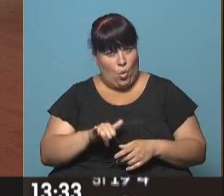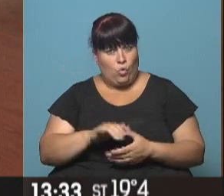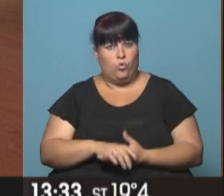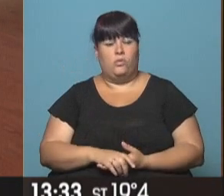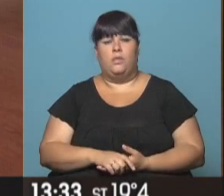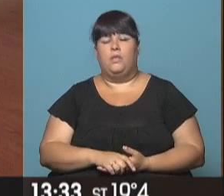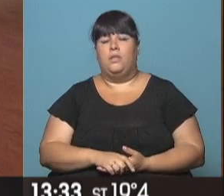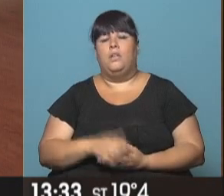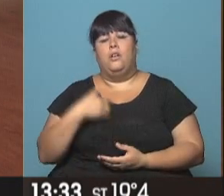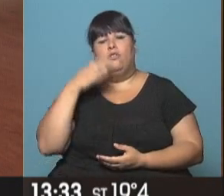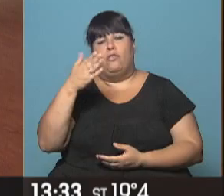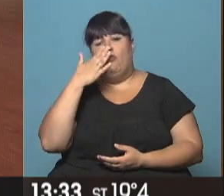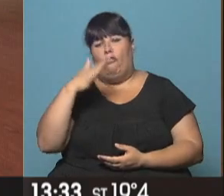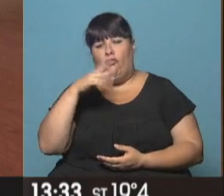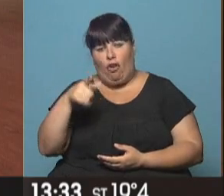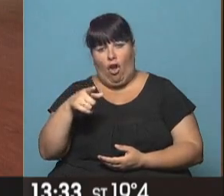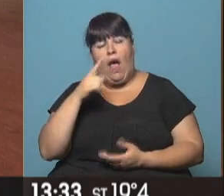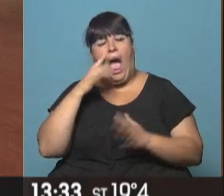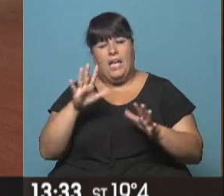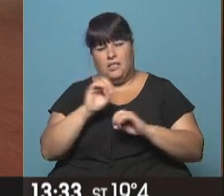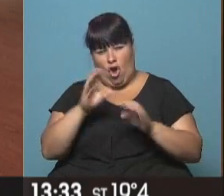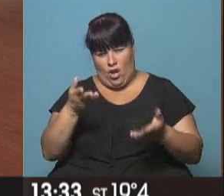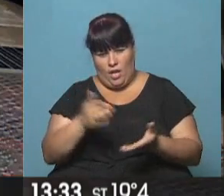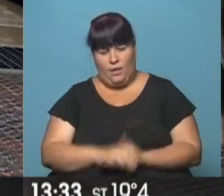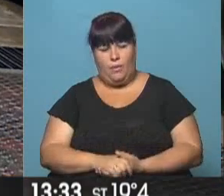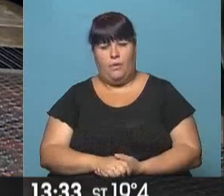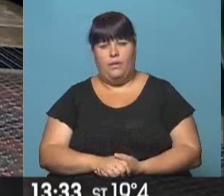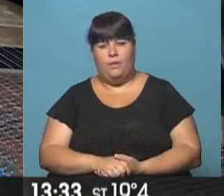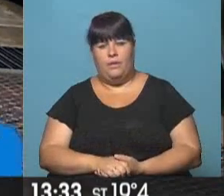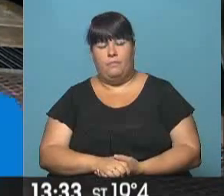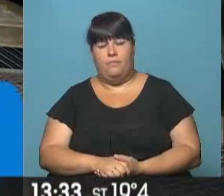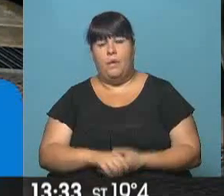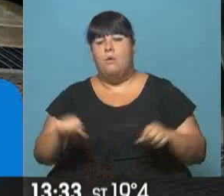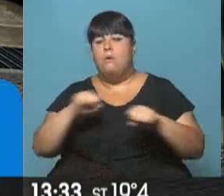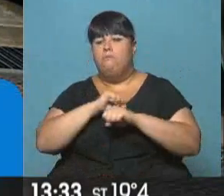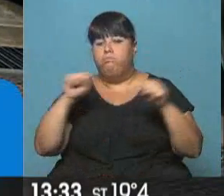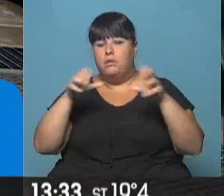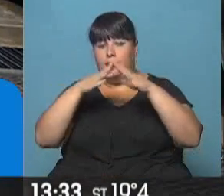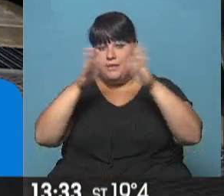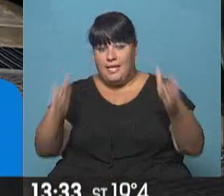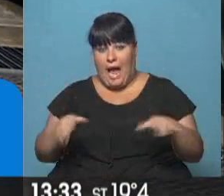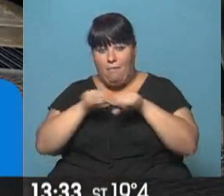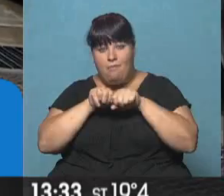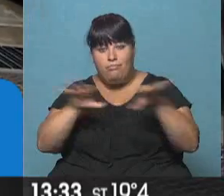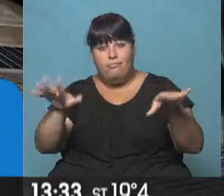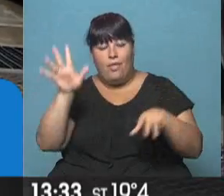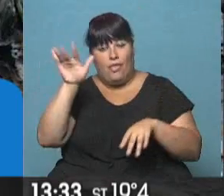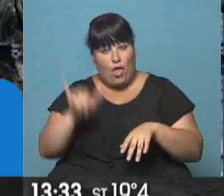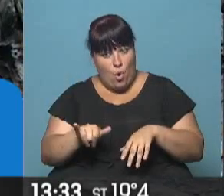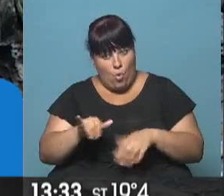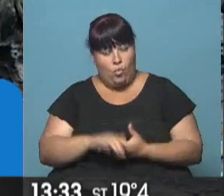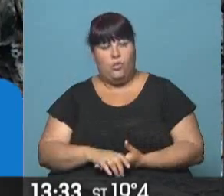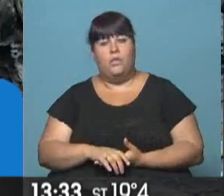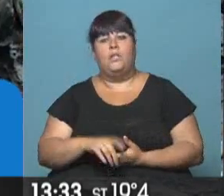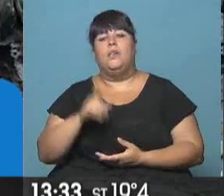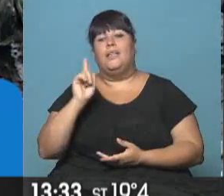servicio, sin energía. Estuvimos en Flores. Allí se vivieron escenas como estas. La explosión de una cámara distribuidora de electricidad